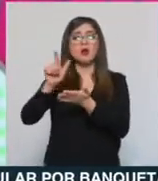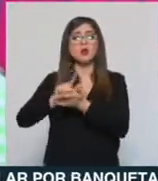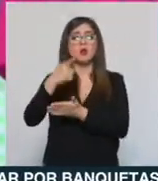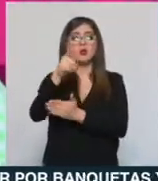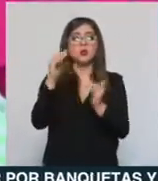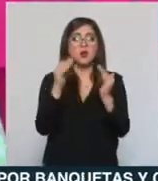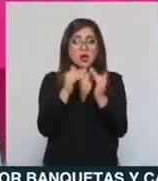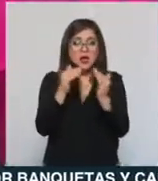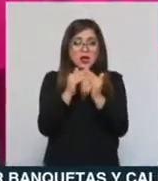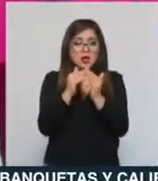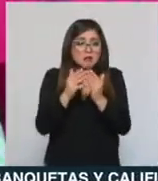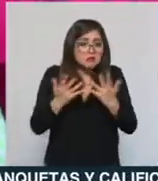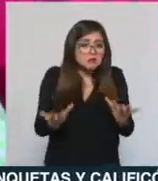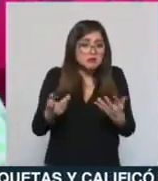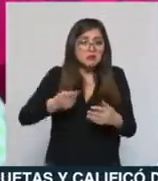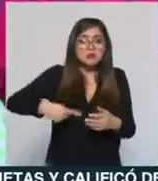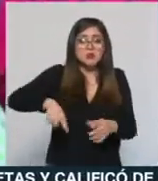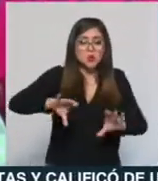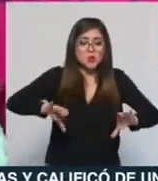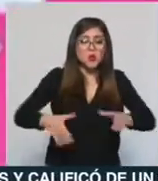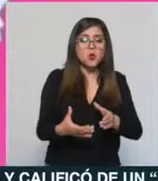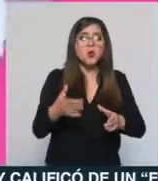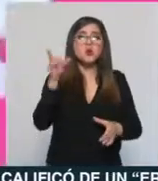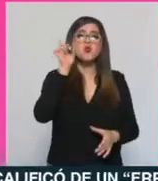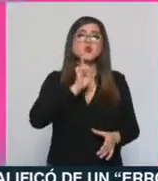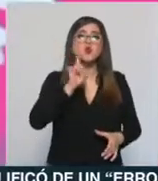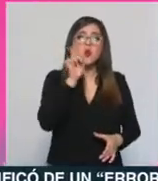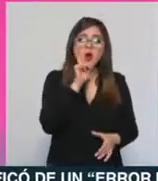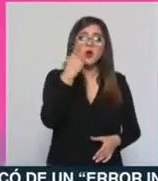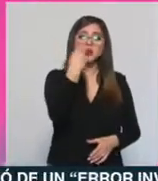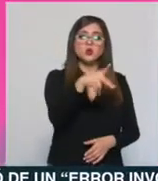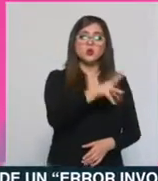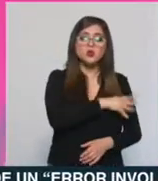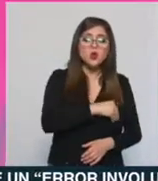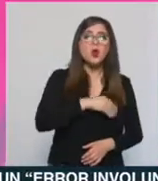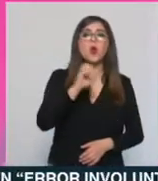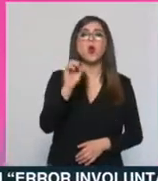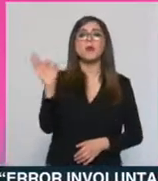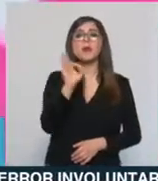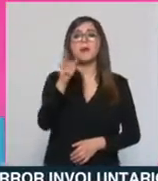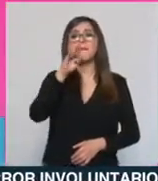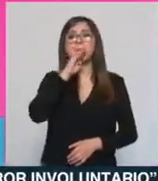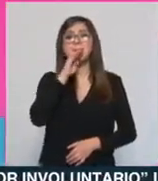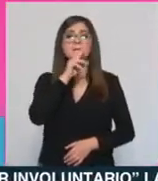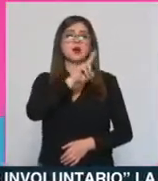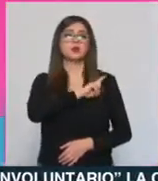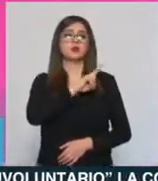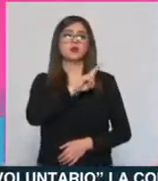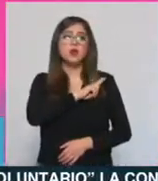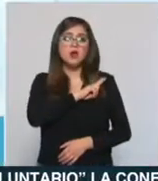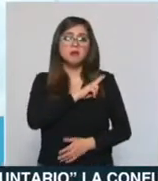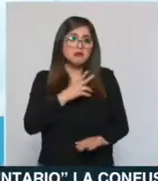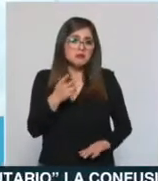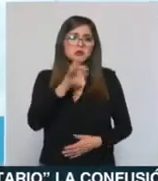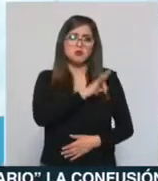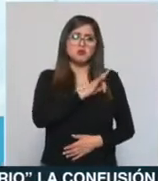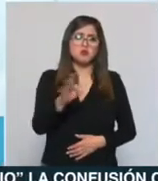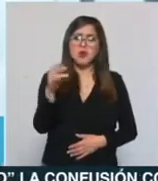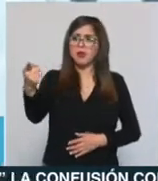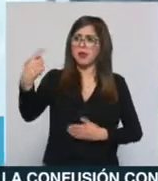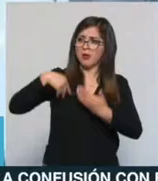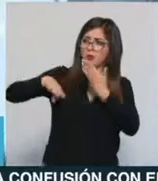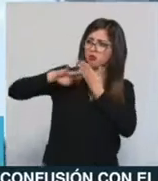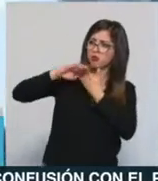que las compañeras, sobre todo mujeres con hijos, madres solteras, puedan de alguna manera denunciar públicamente